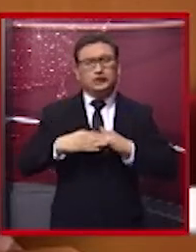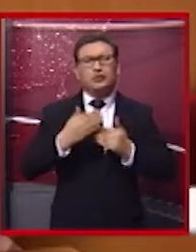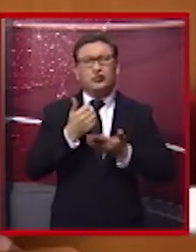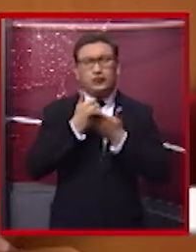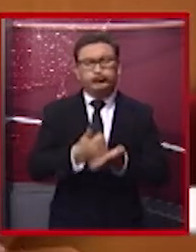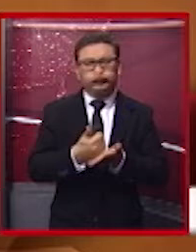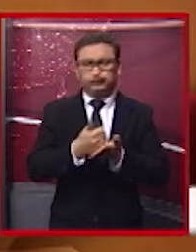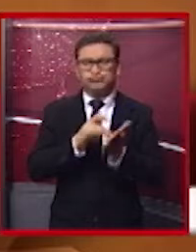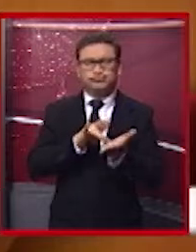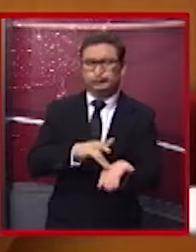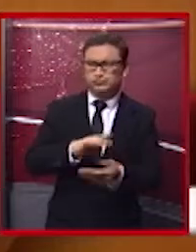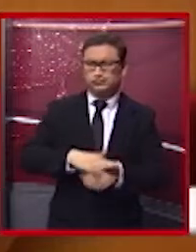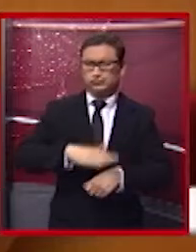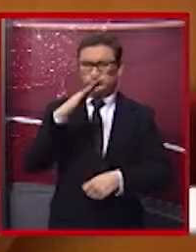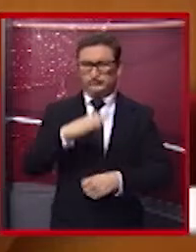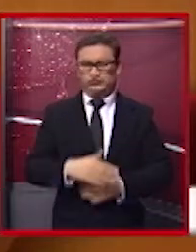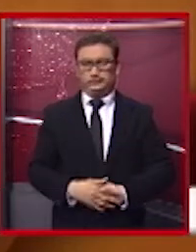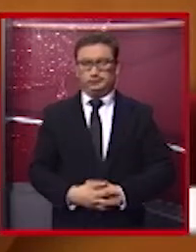juego.